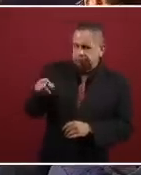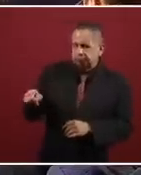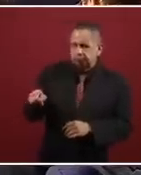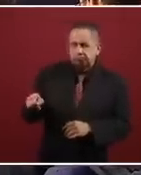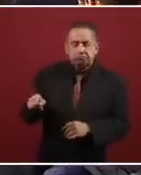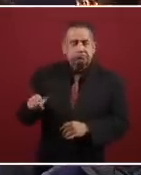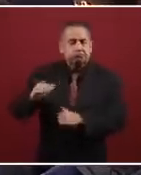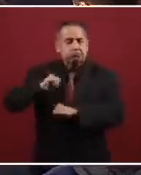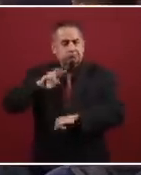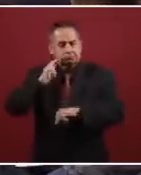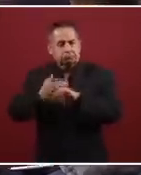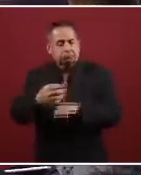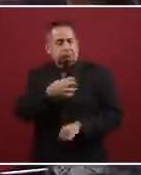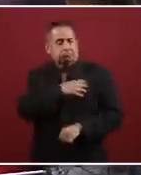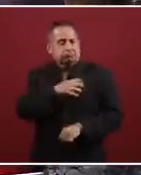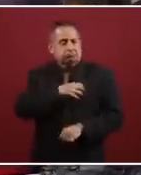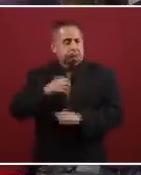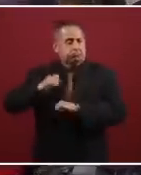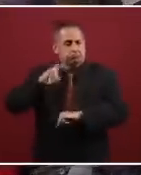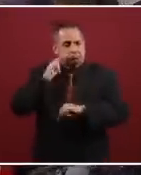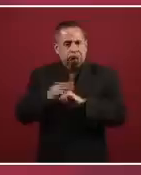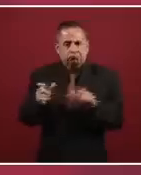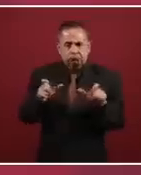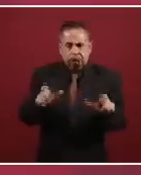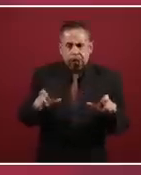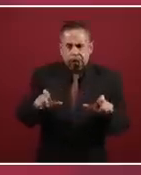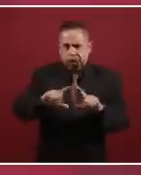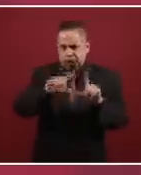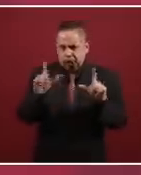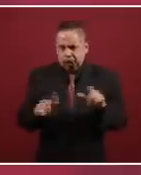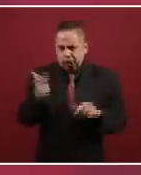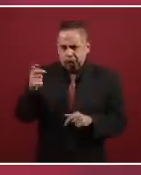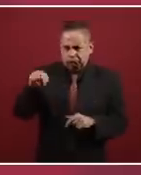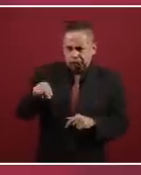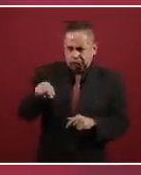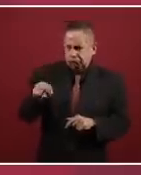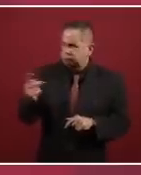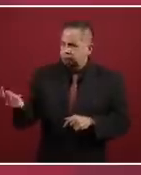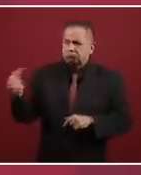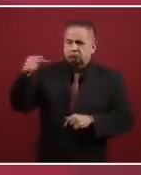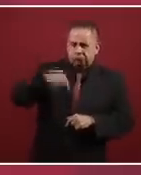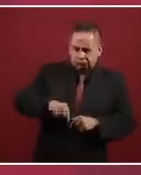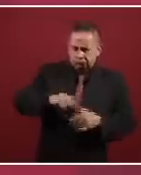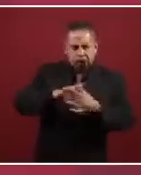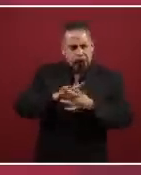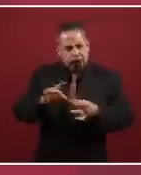al comandante de la guardia, sí, que les explique?